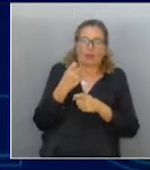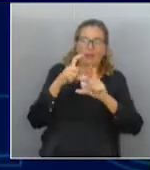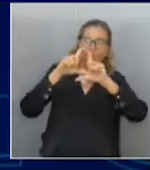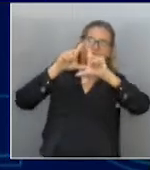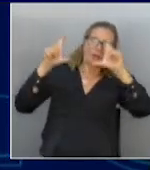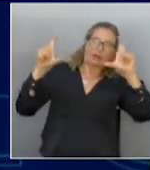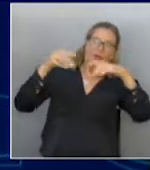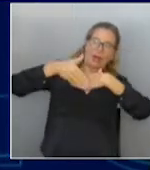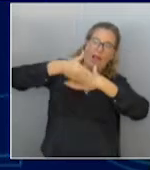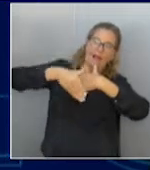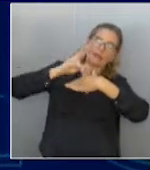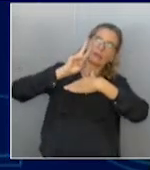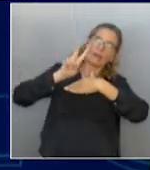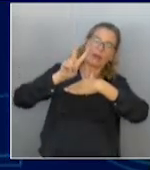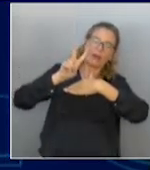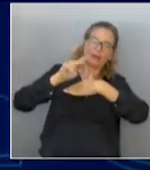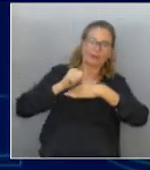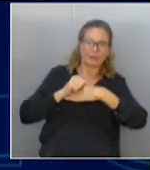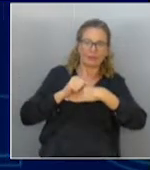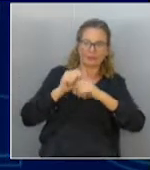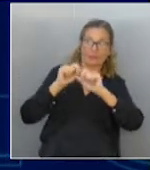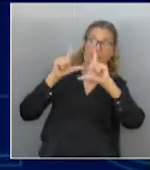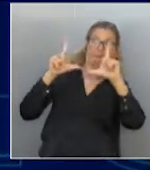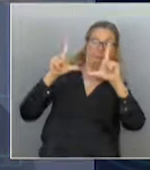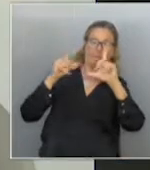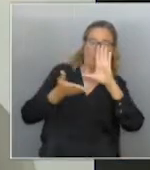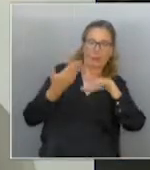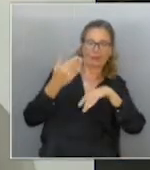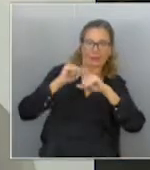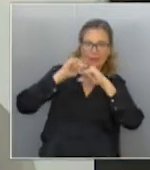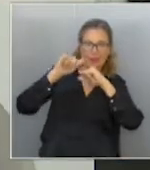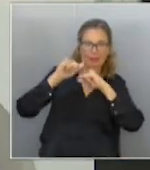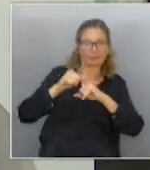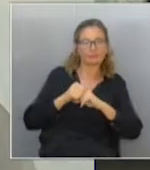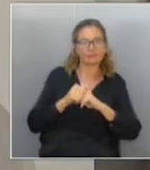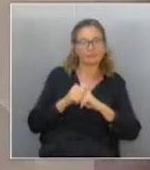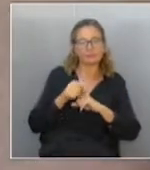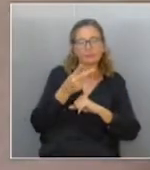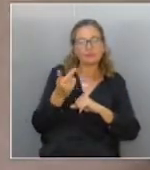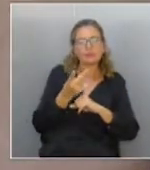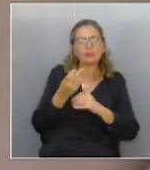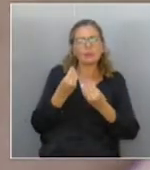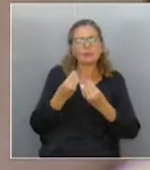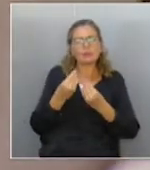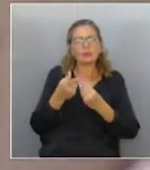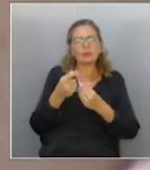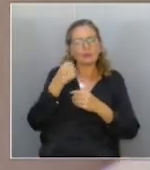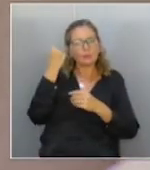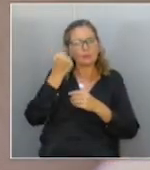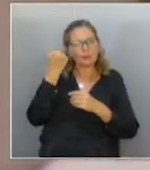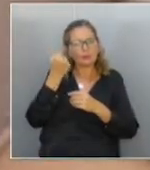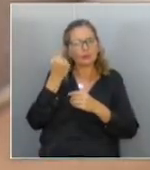desde la calle, para que se pudiera ver resaltado, ¿no?, el mensaje. Para ustedes, ¿por qué creen que es